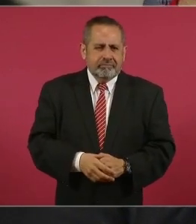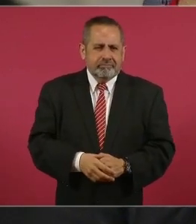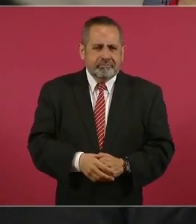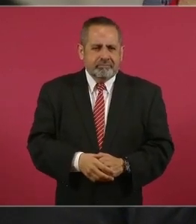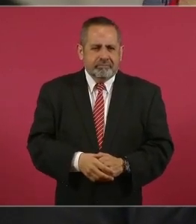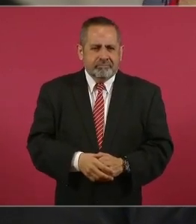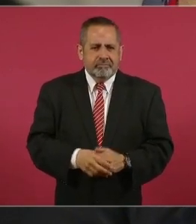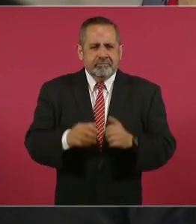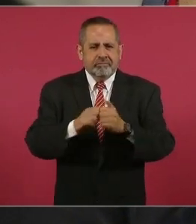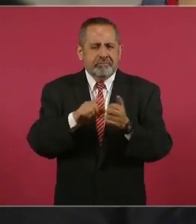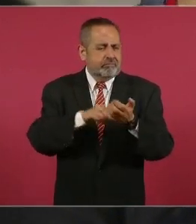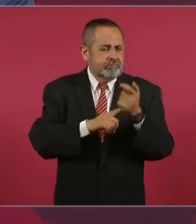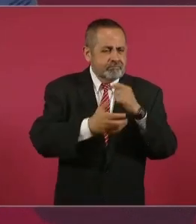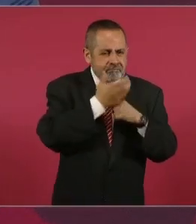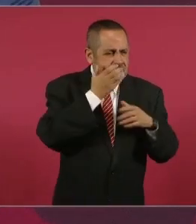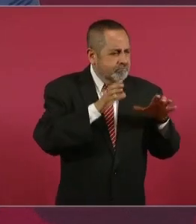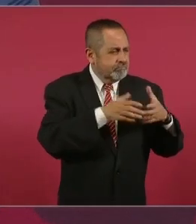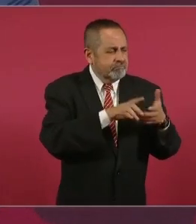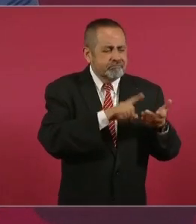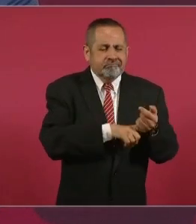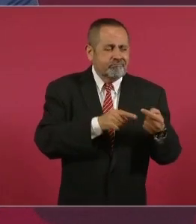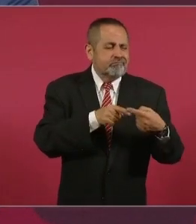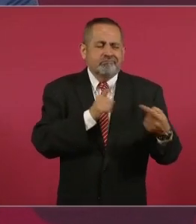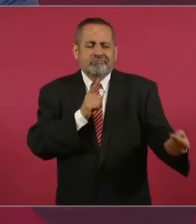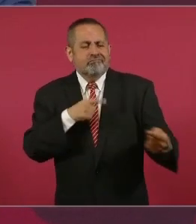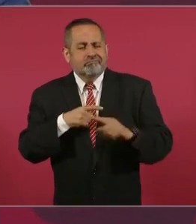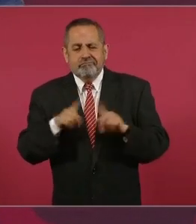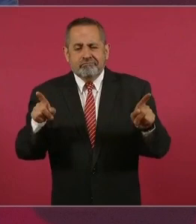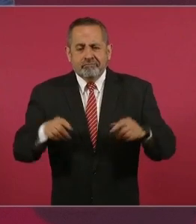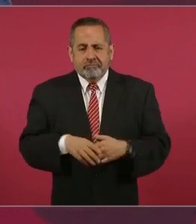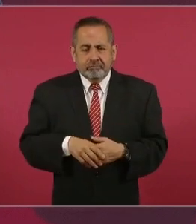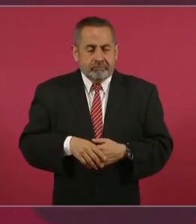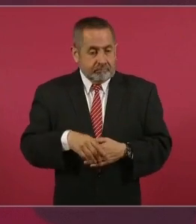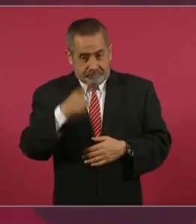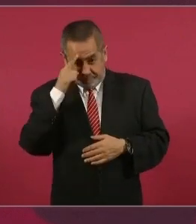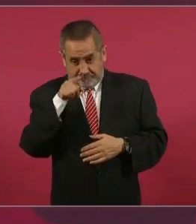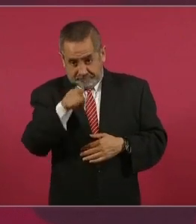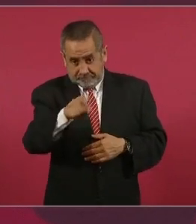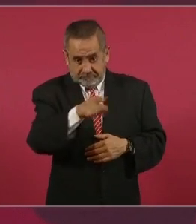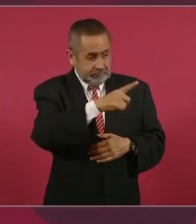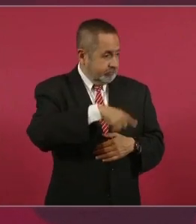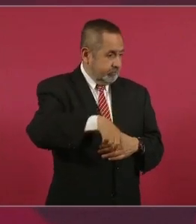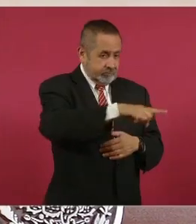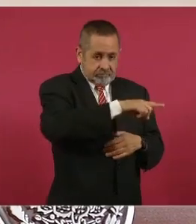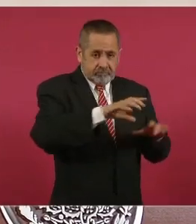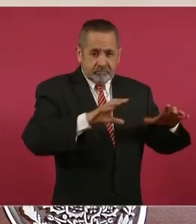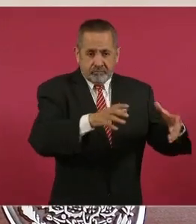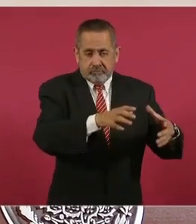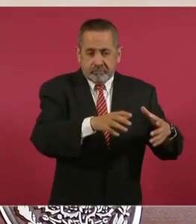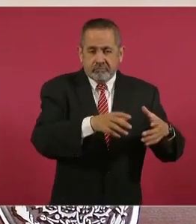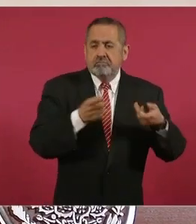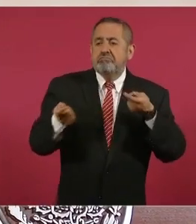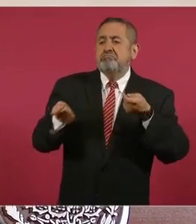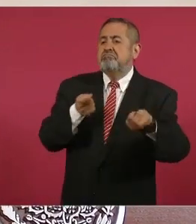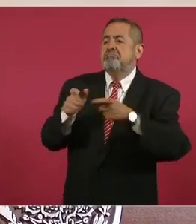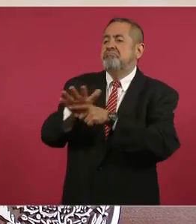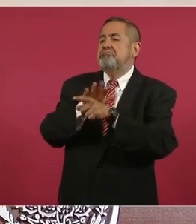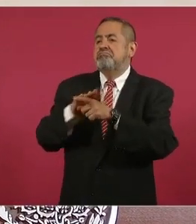con los conservadores. Para ustedes el pueblo es